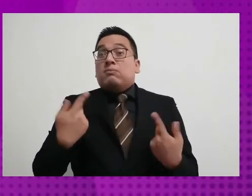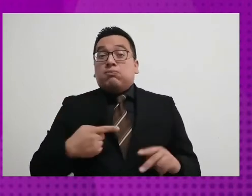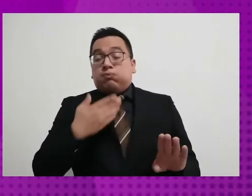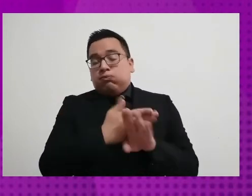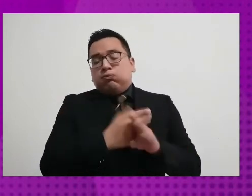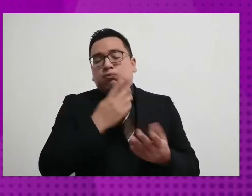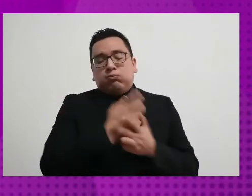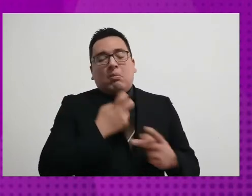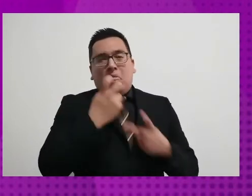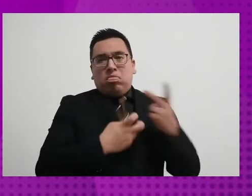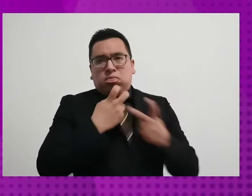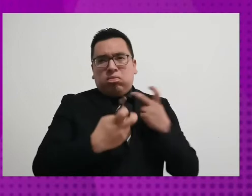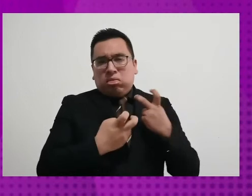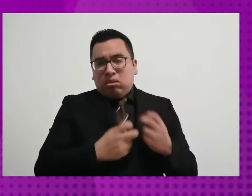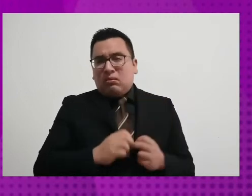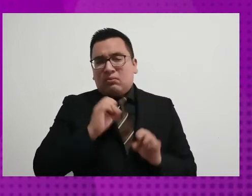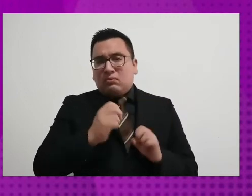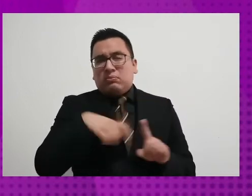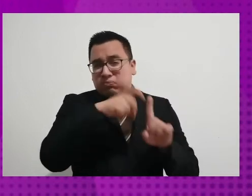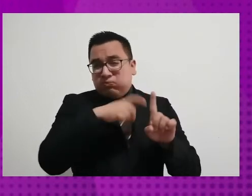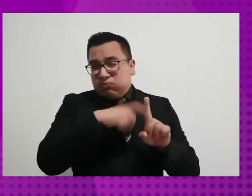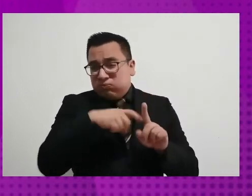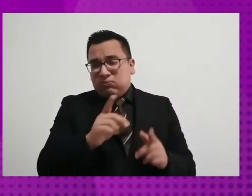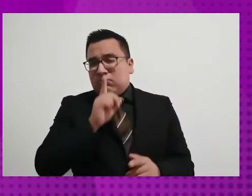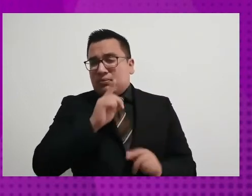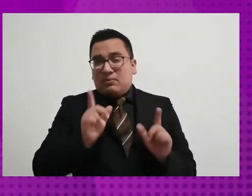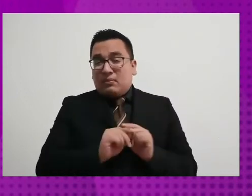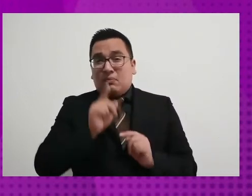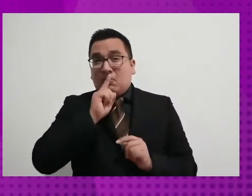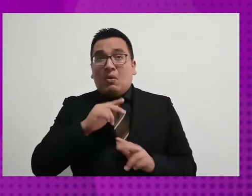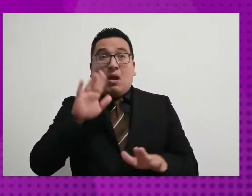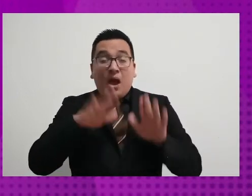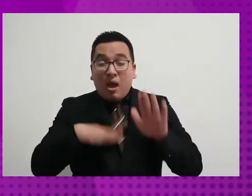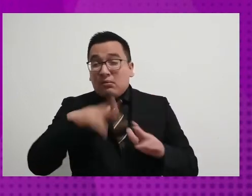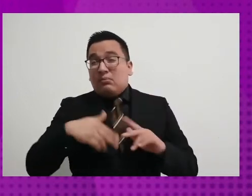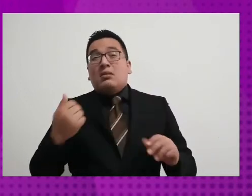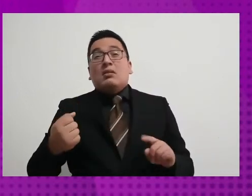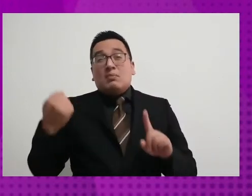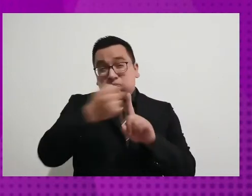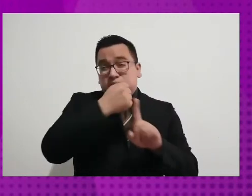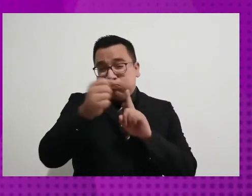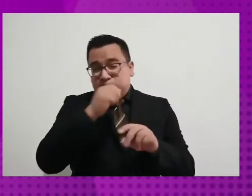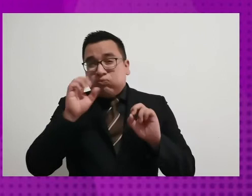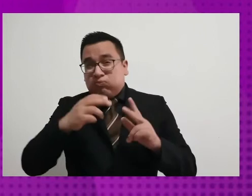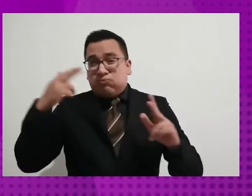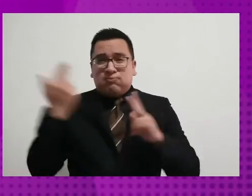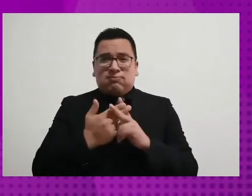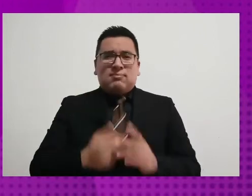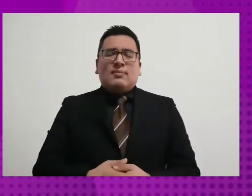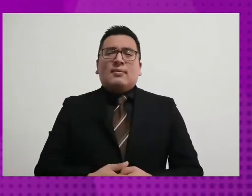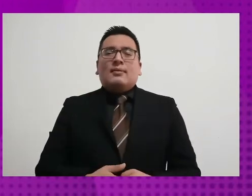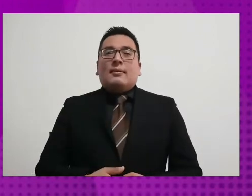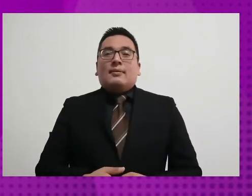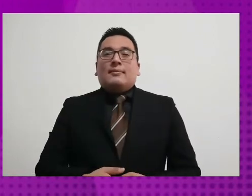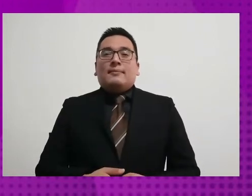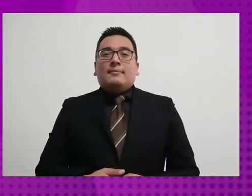no estamos hablando solamente de palabras o alguna acción que incida en